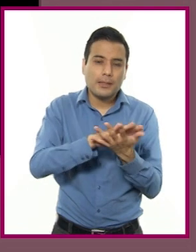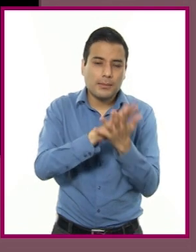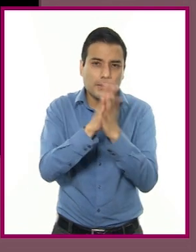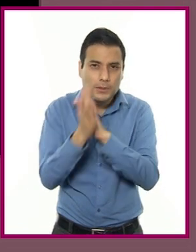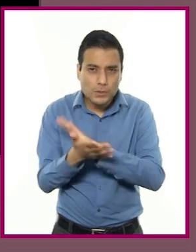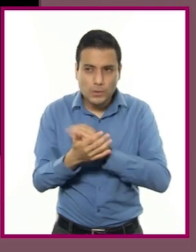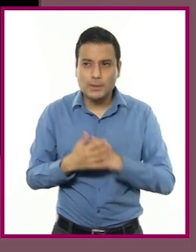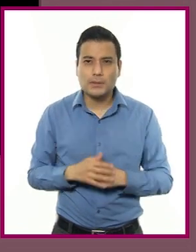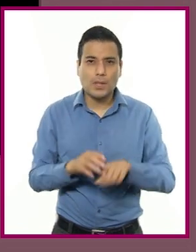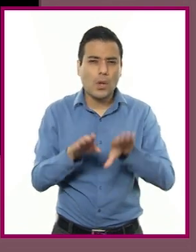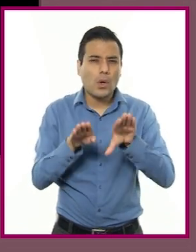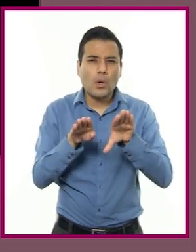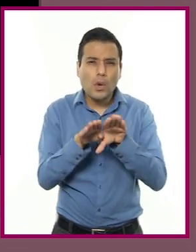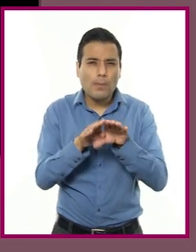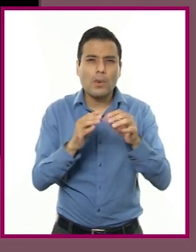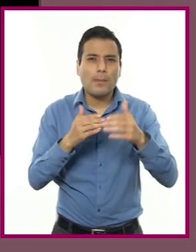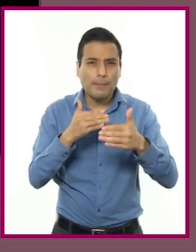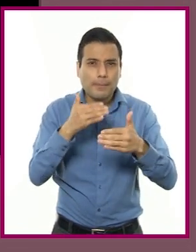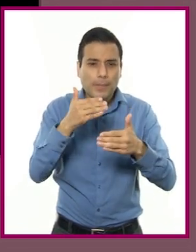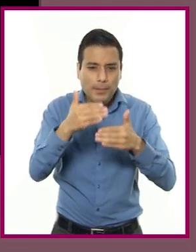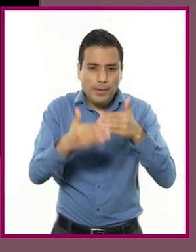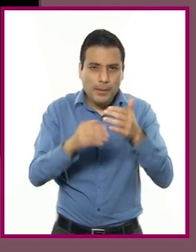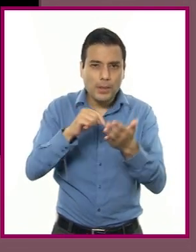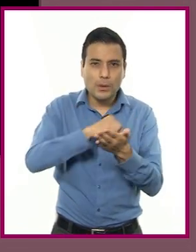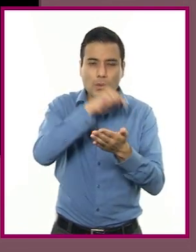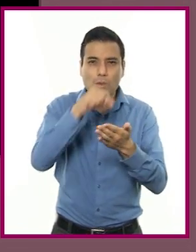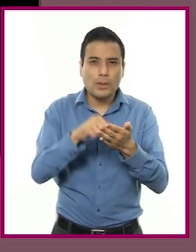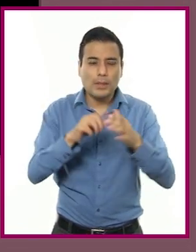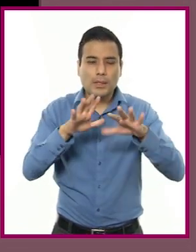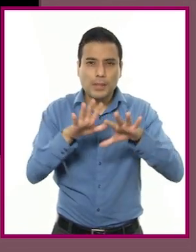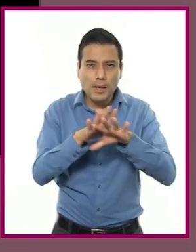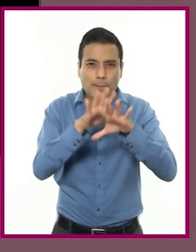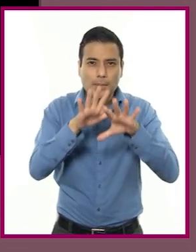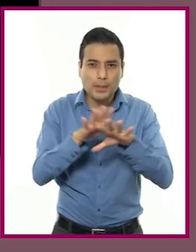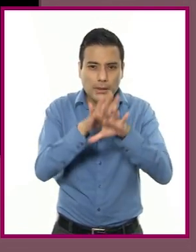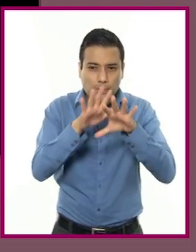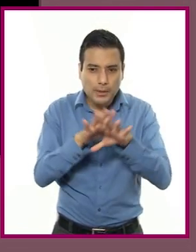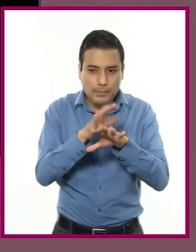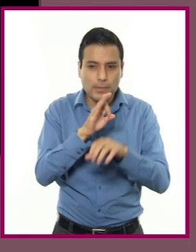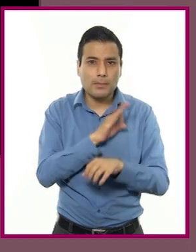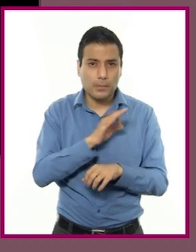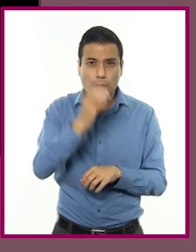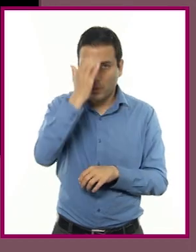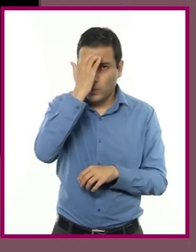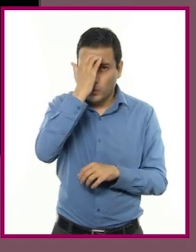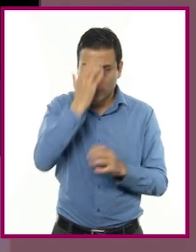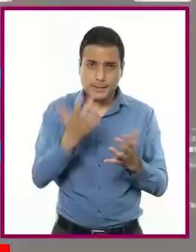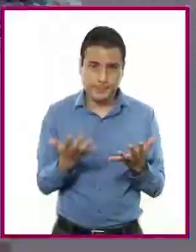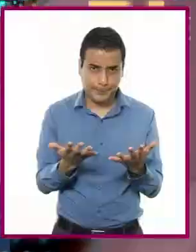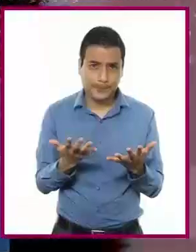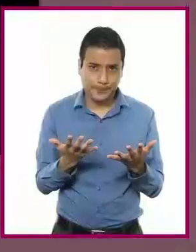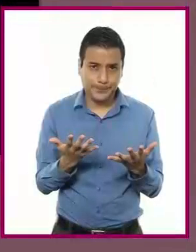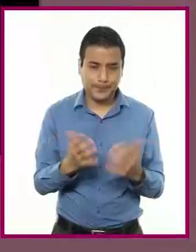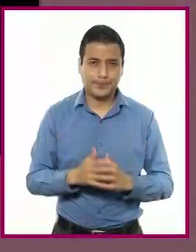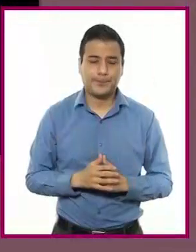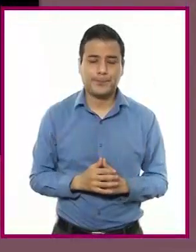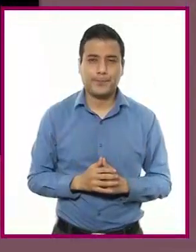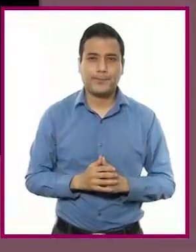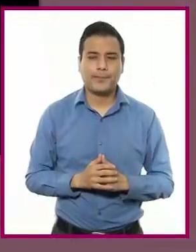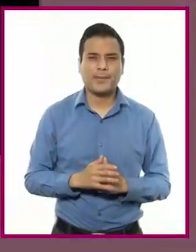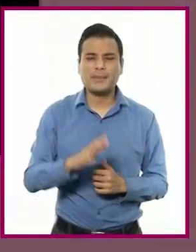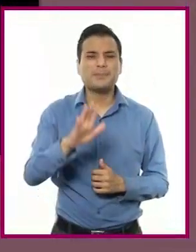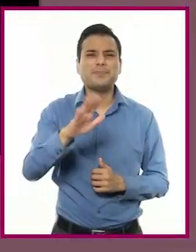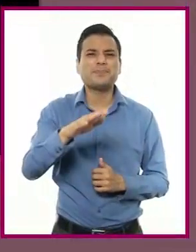entender cómo se van configurando las regiones del país, en este caso de nuestro México. Con respecto